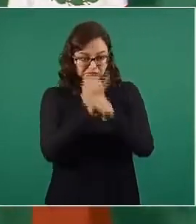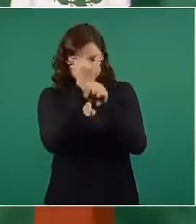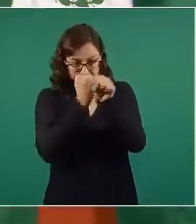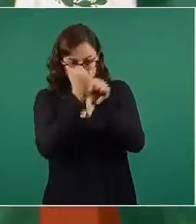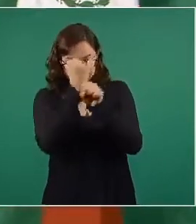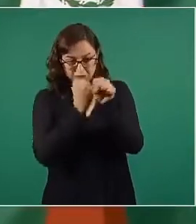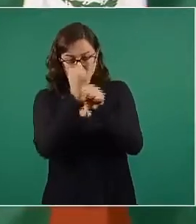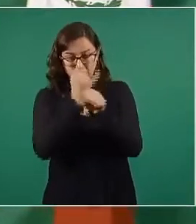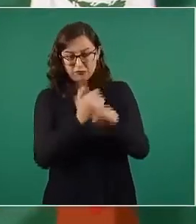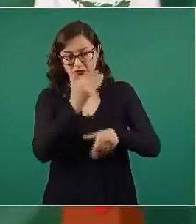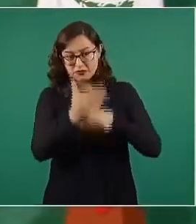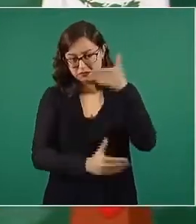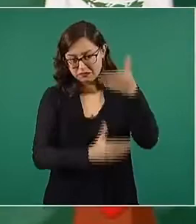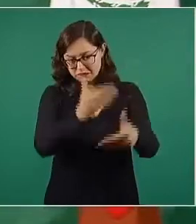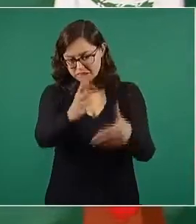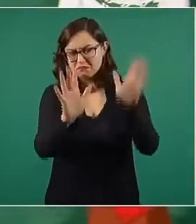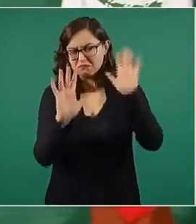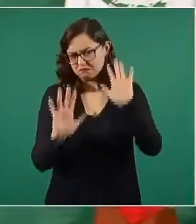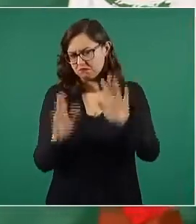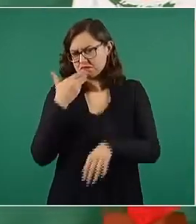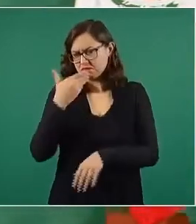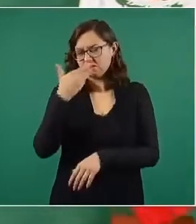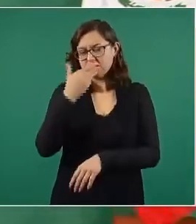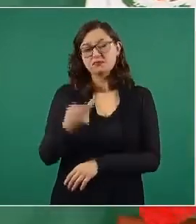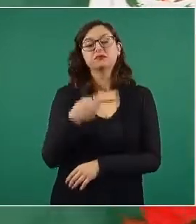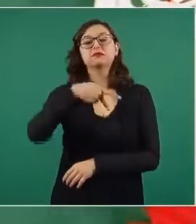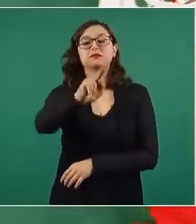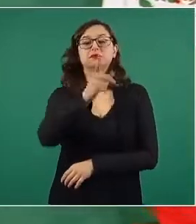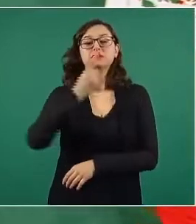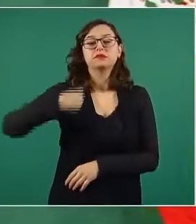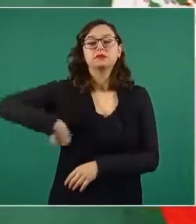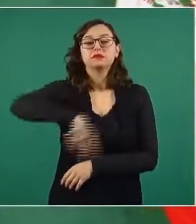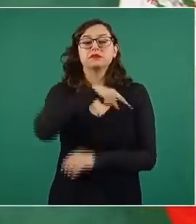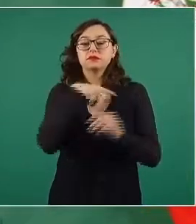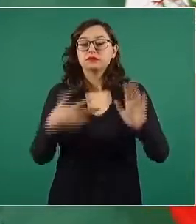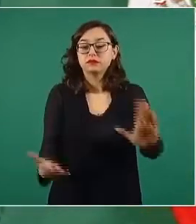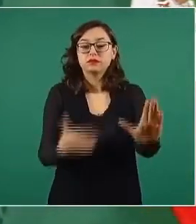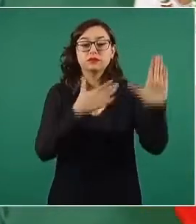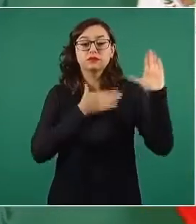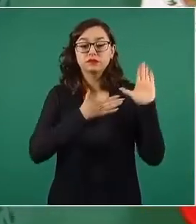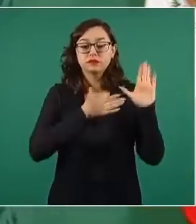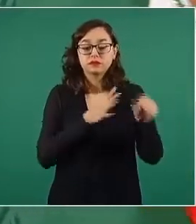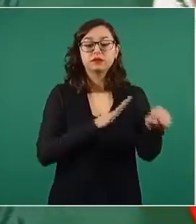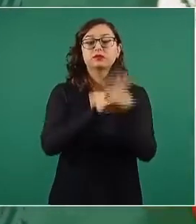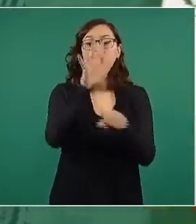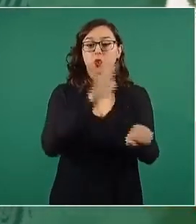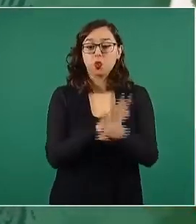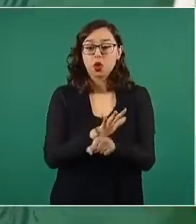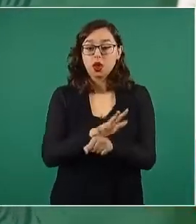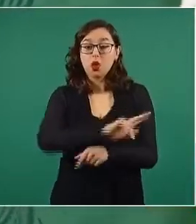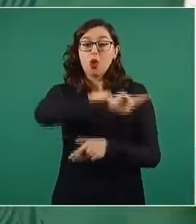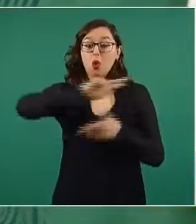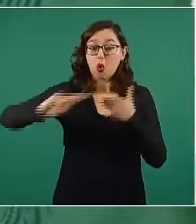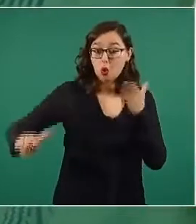que queremos es la no repetición y la obligación nuestra es no hacer lo